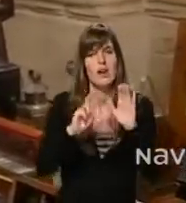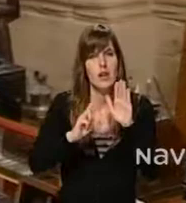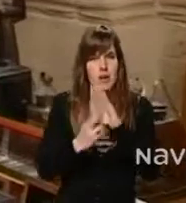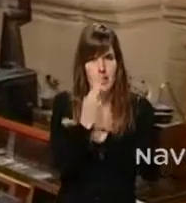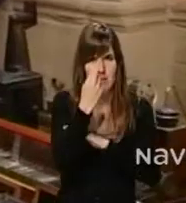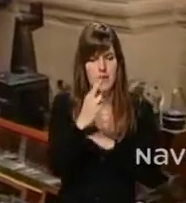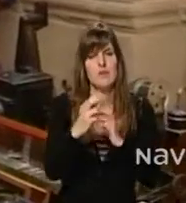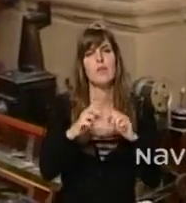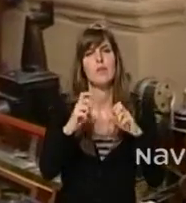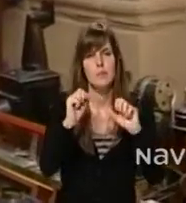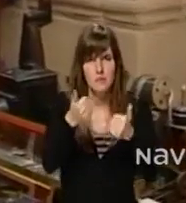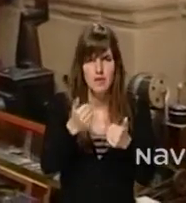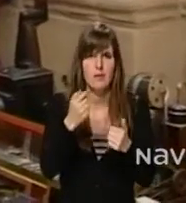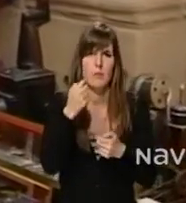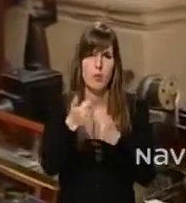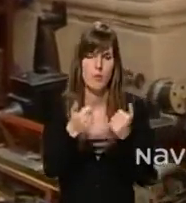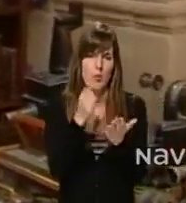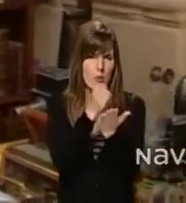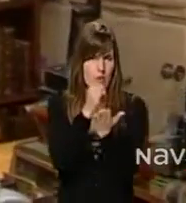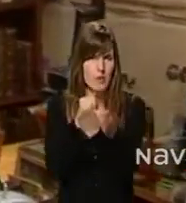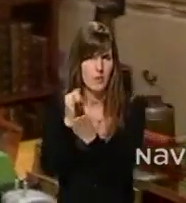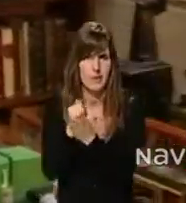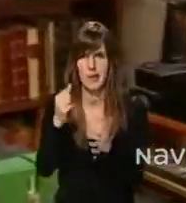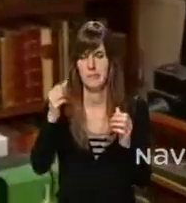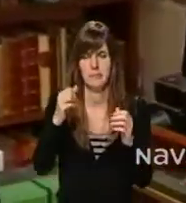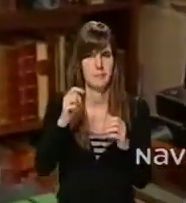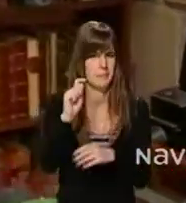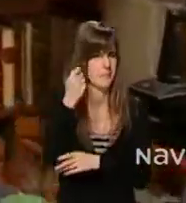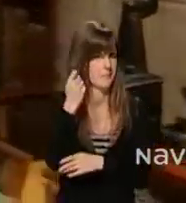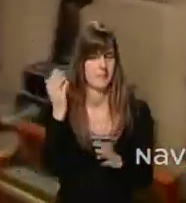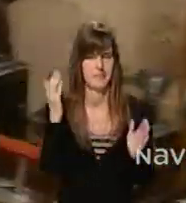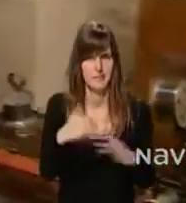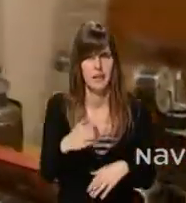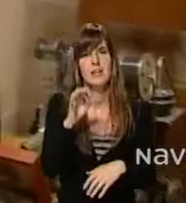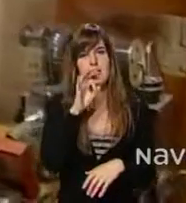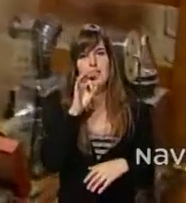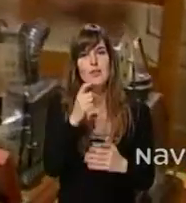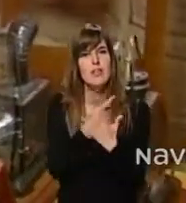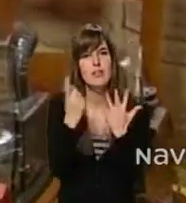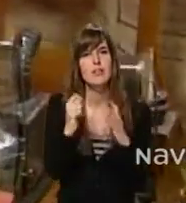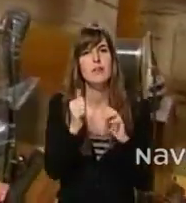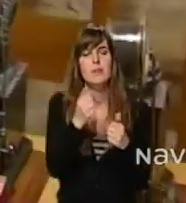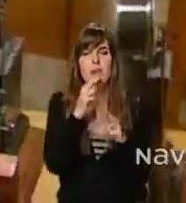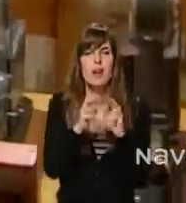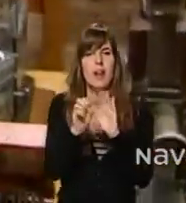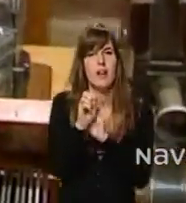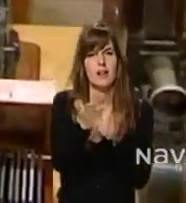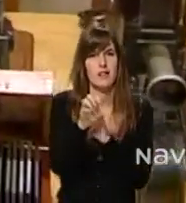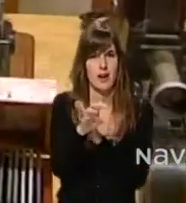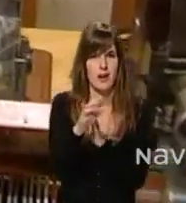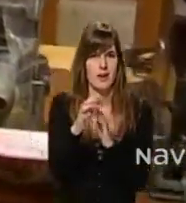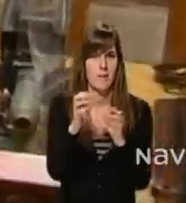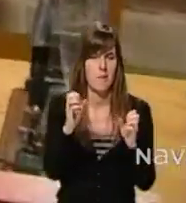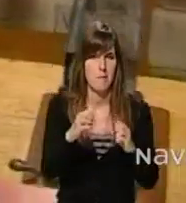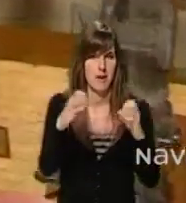oscura, y a partir del siglo XVI nos aparecen las linternas mágicas. A través de una transparencia,